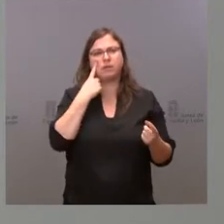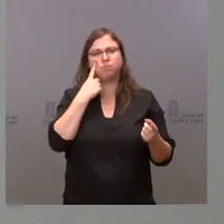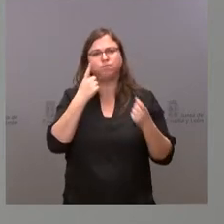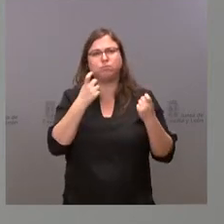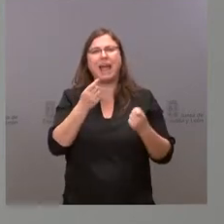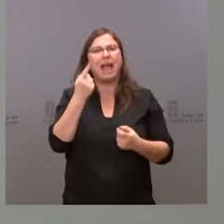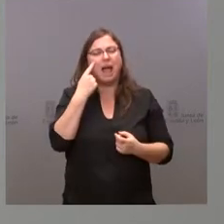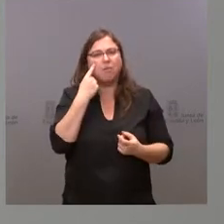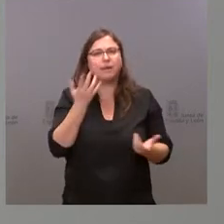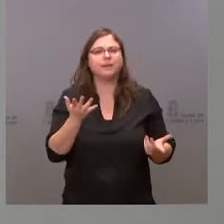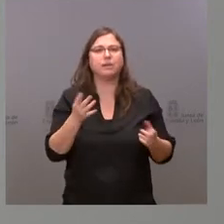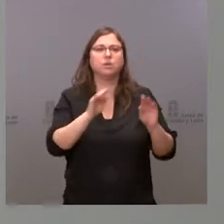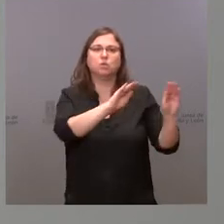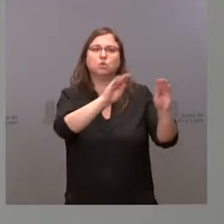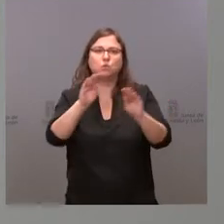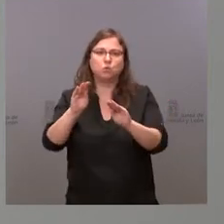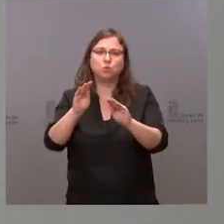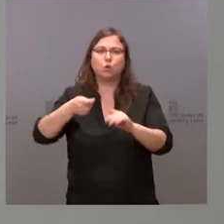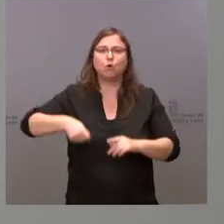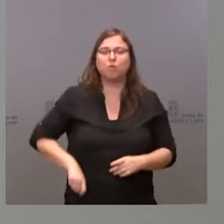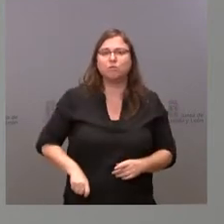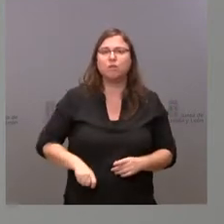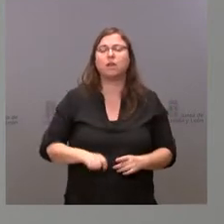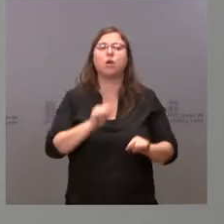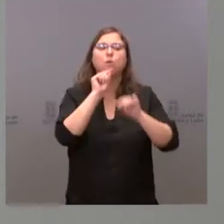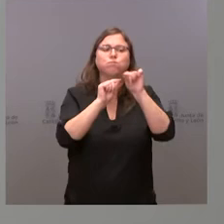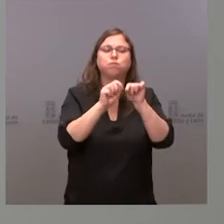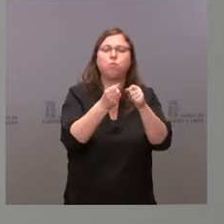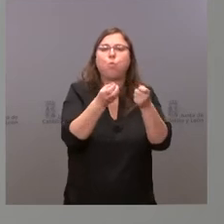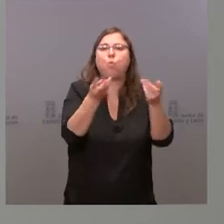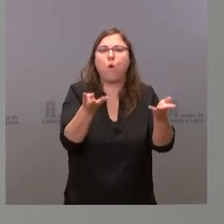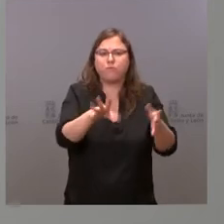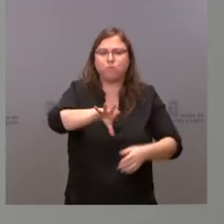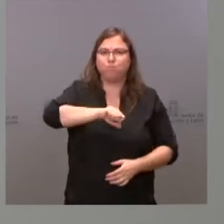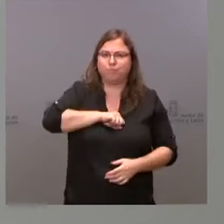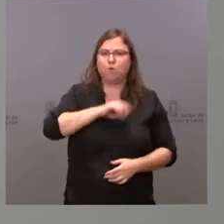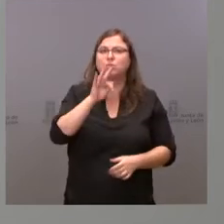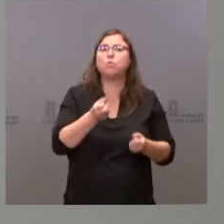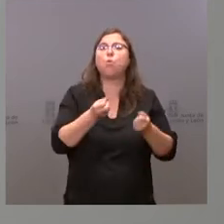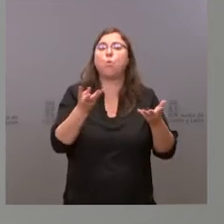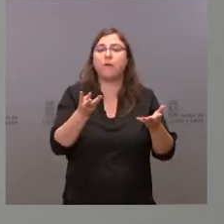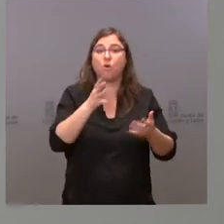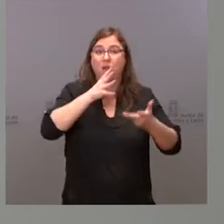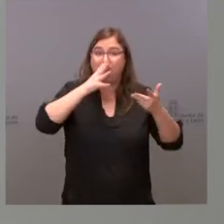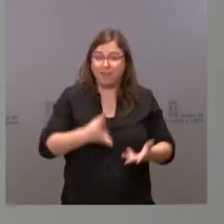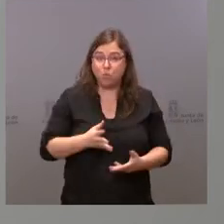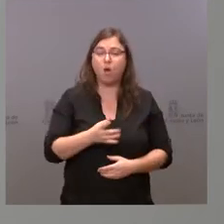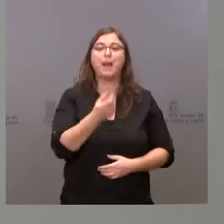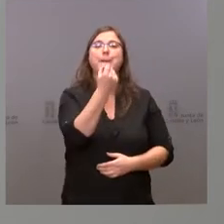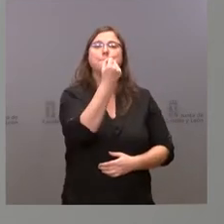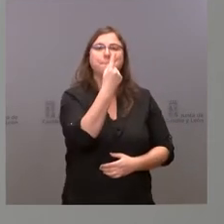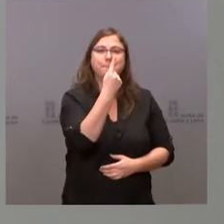exactamente cuál es su nivel de contagio y realmente bueno en este momento tenemos mil nueve